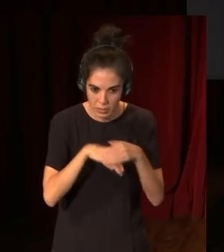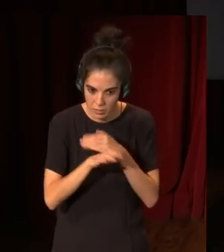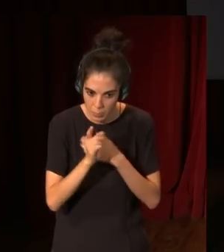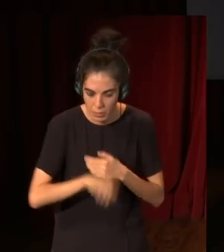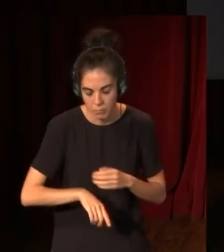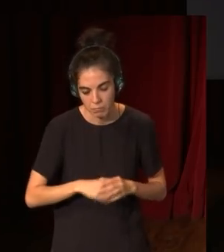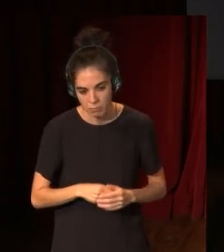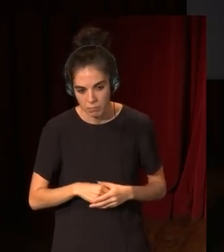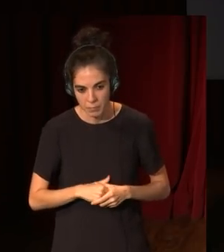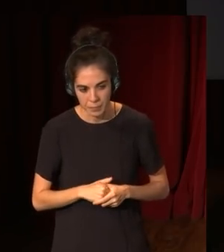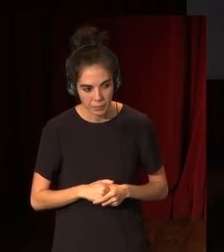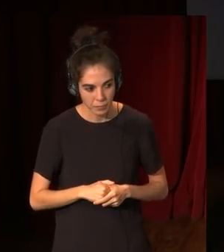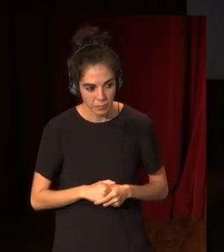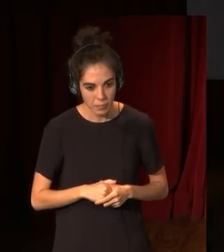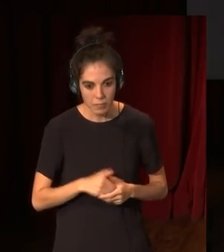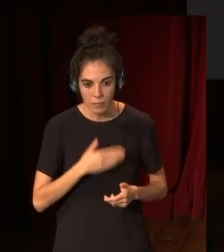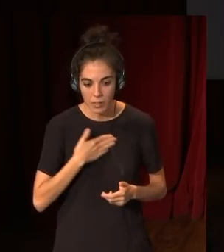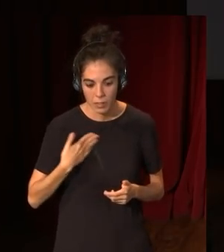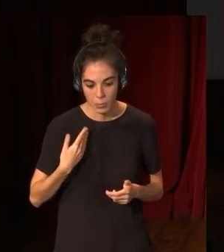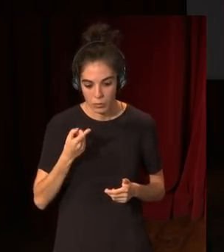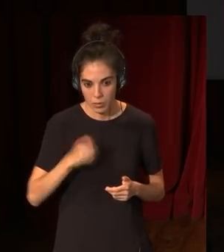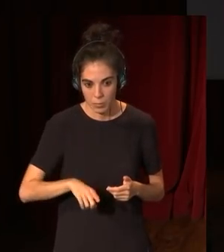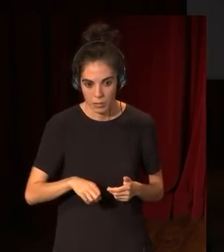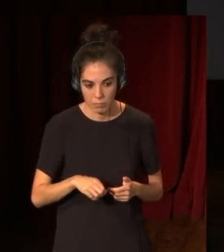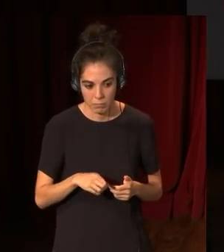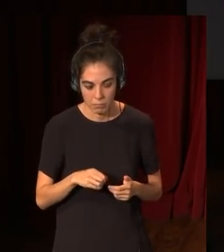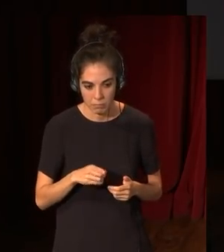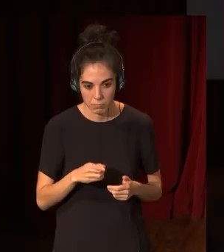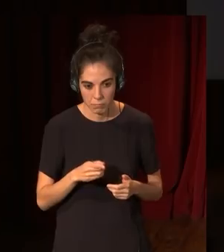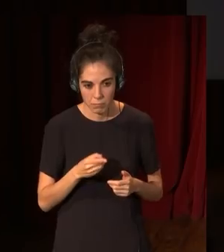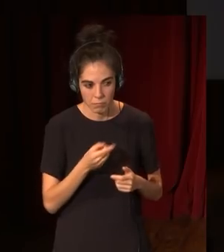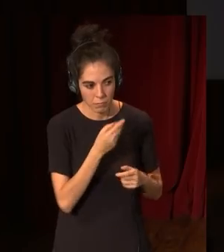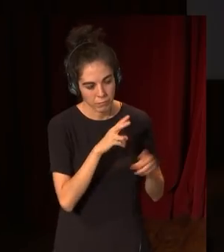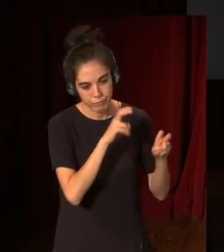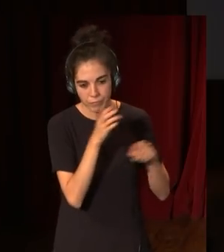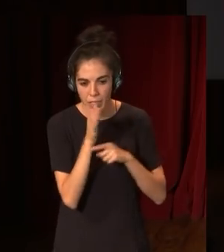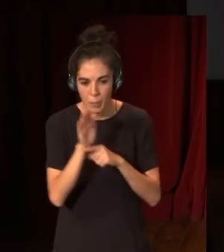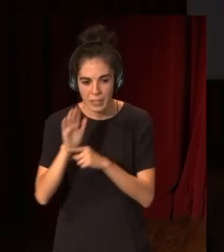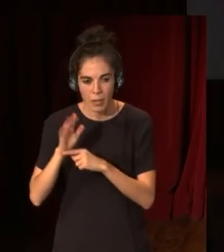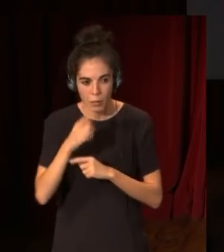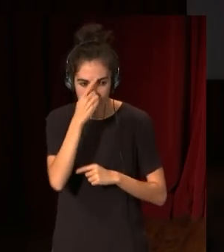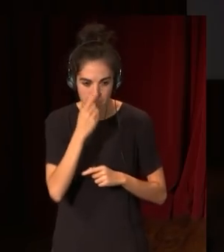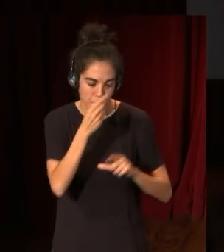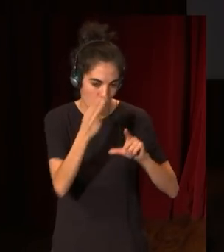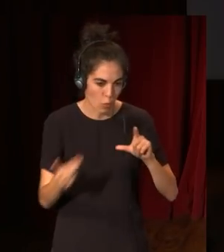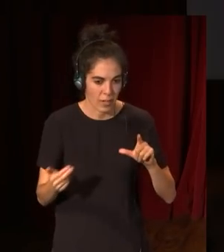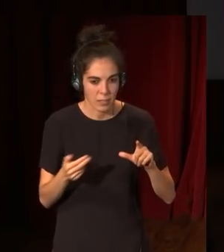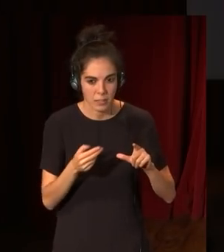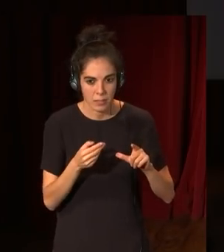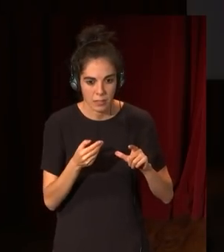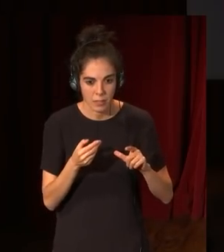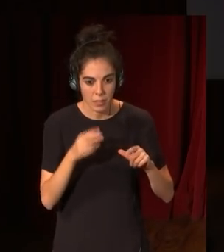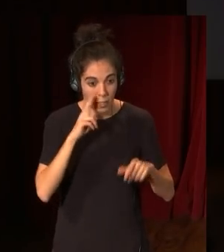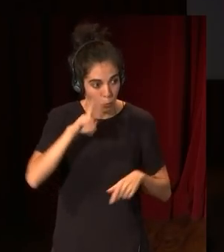botas hemos querido añadir un poco a todo ello con estas representaciones con estas piezas en él en la